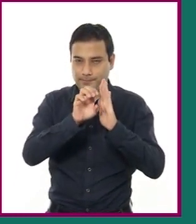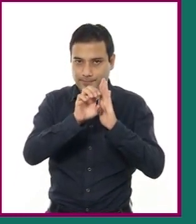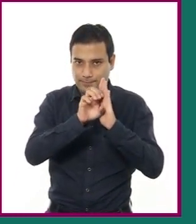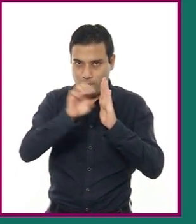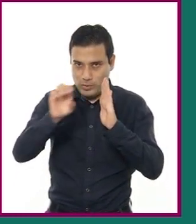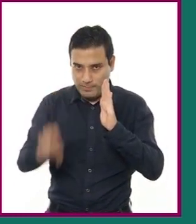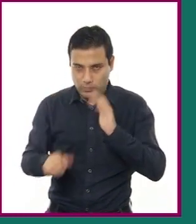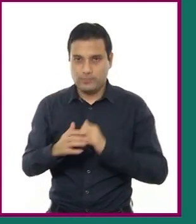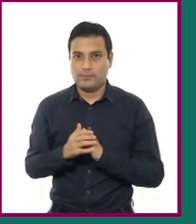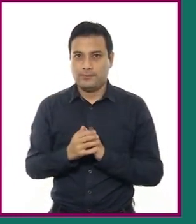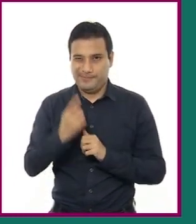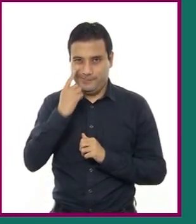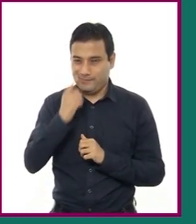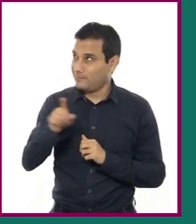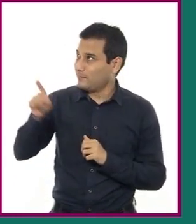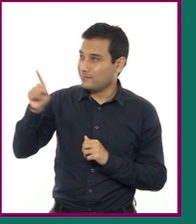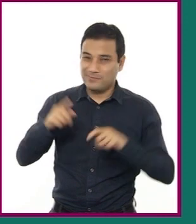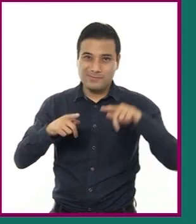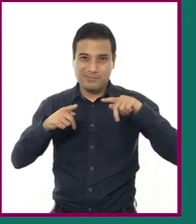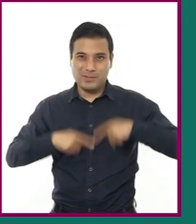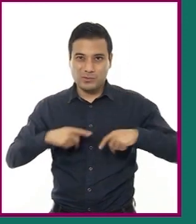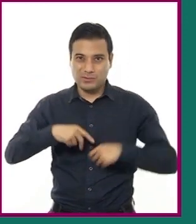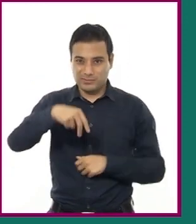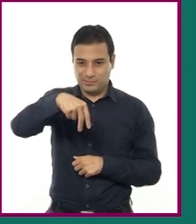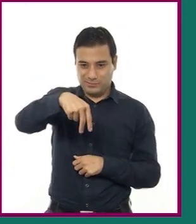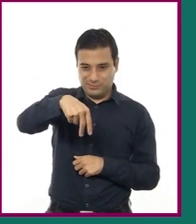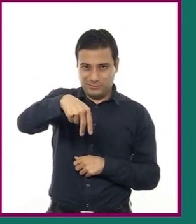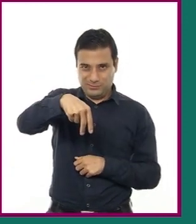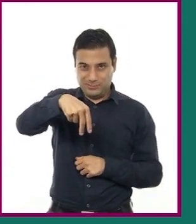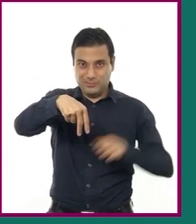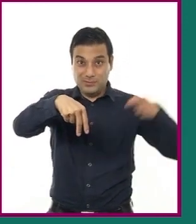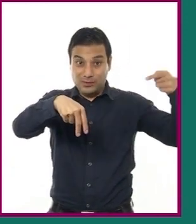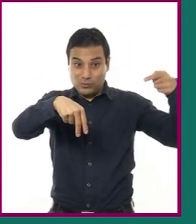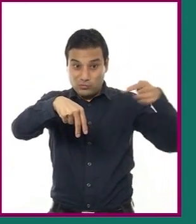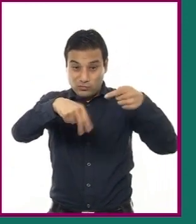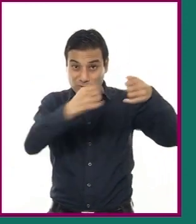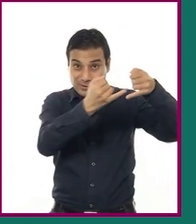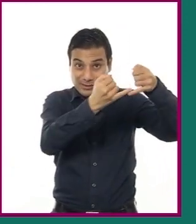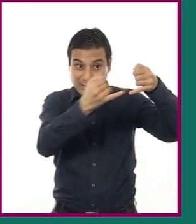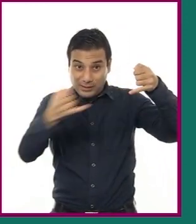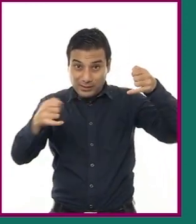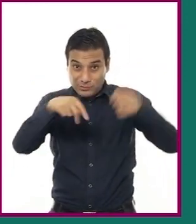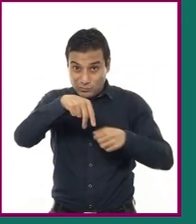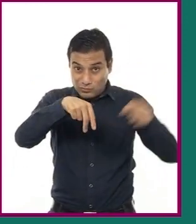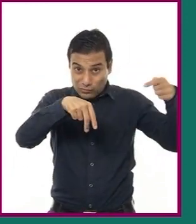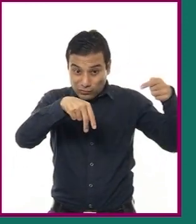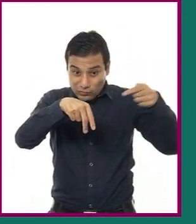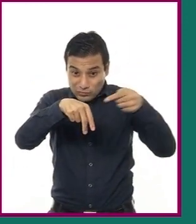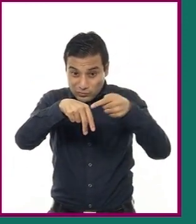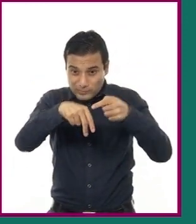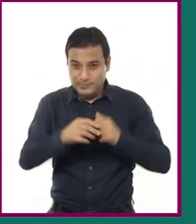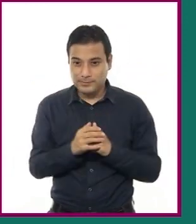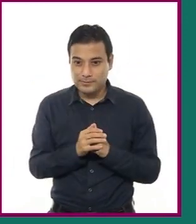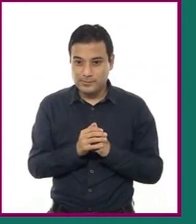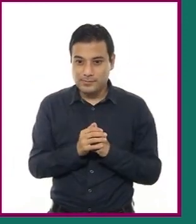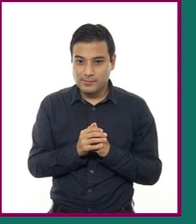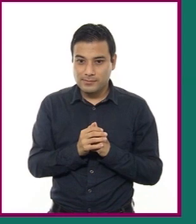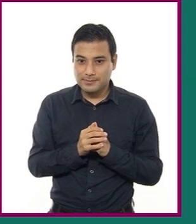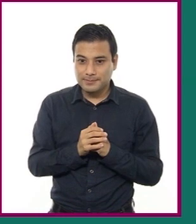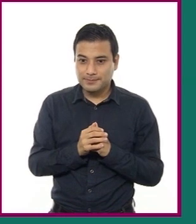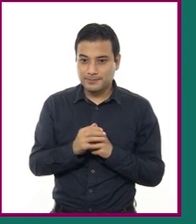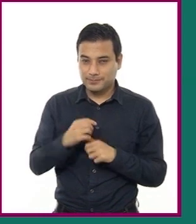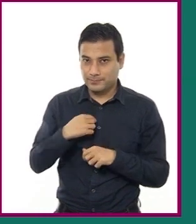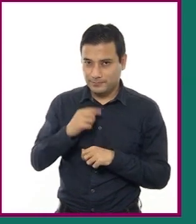la altura de nuestros ojos, entonces todas las gotas que dispersan la luz en este ángulo se encuentran en una